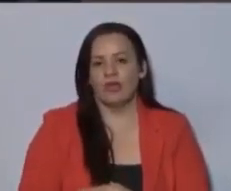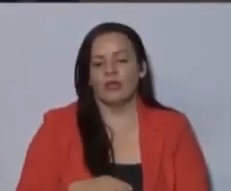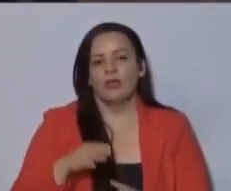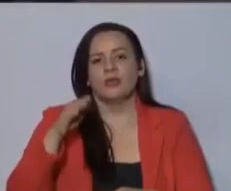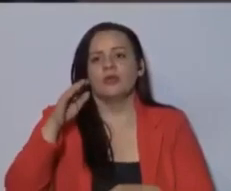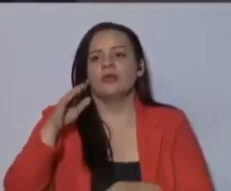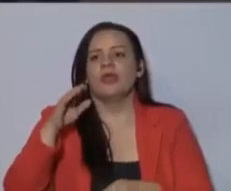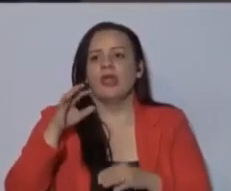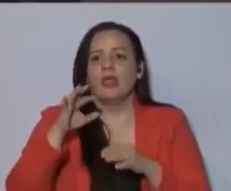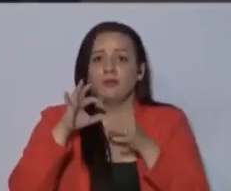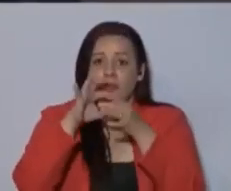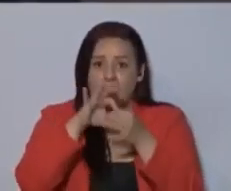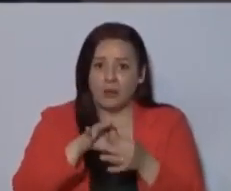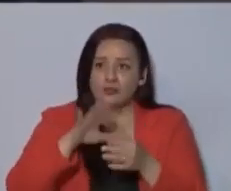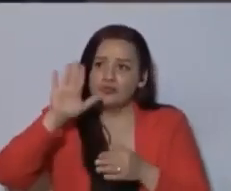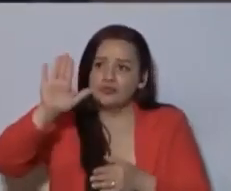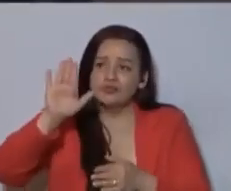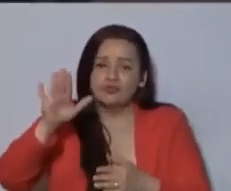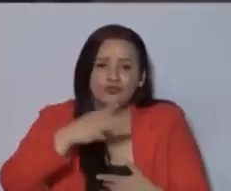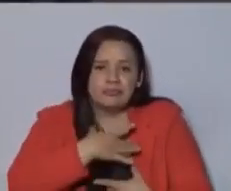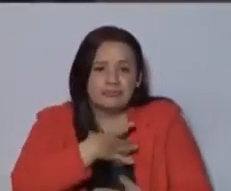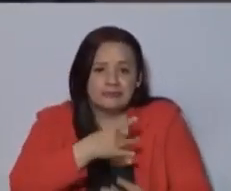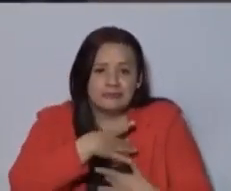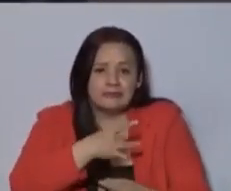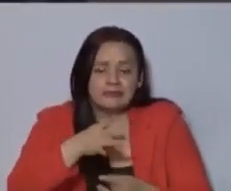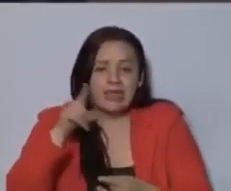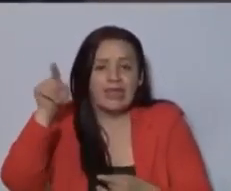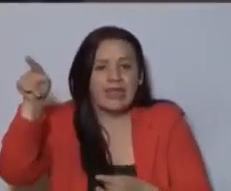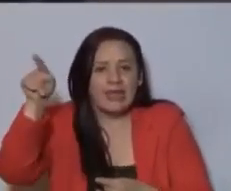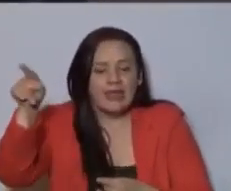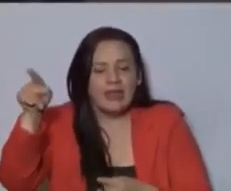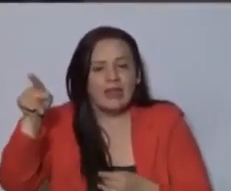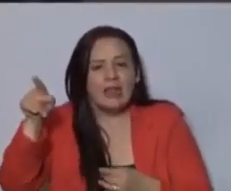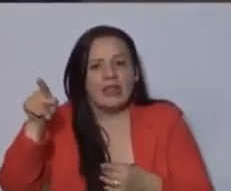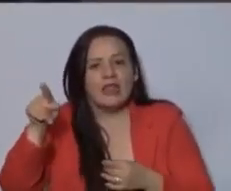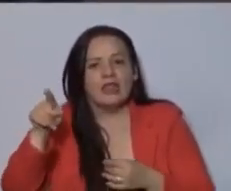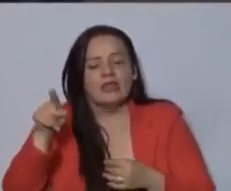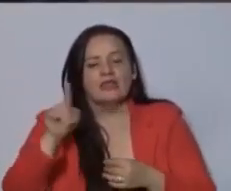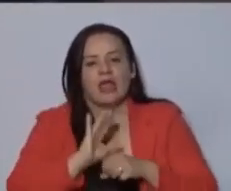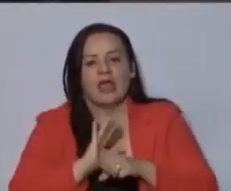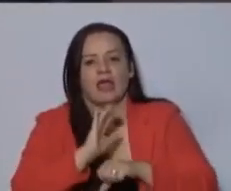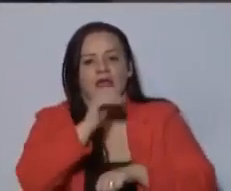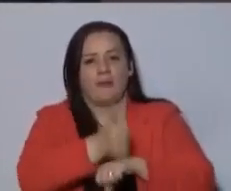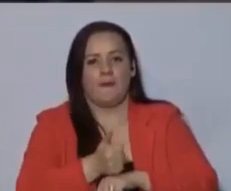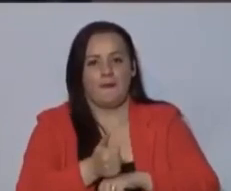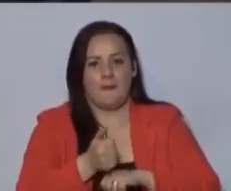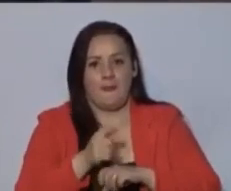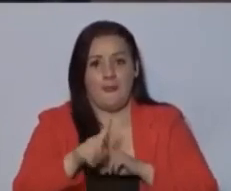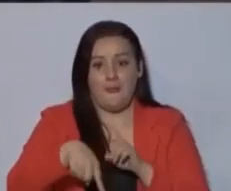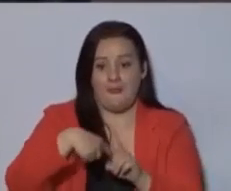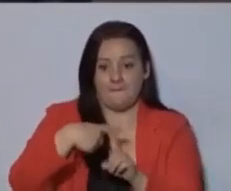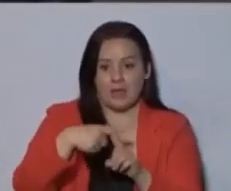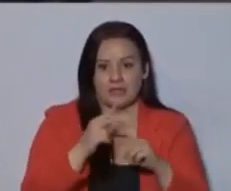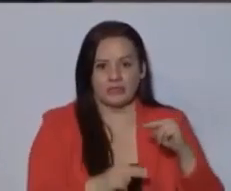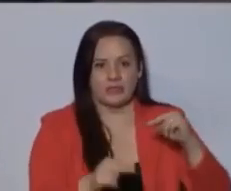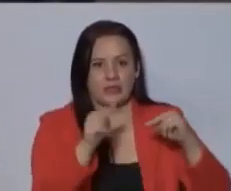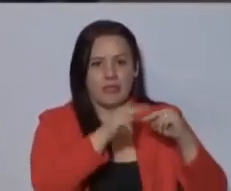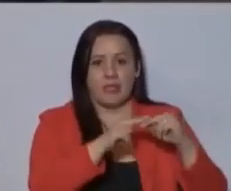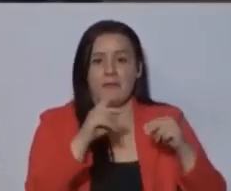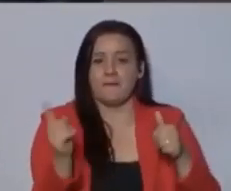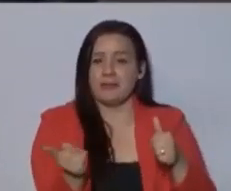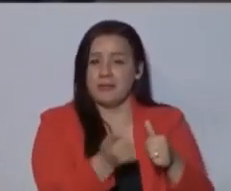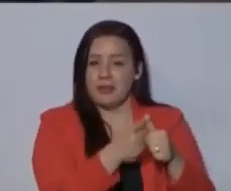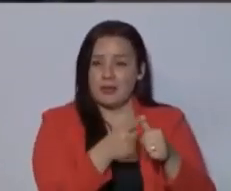aviesas intenciones de meternos más impuestos. Primero nos trajeron este